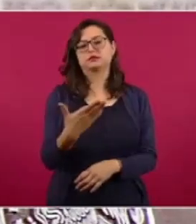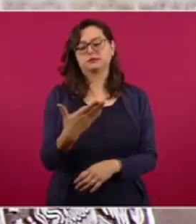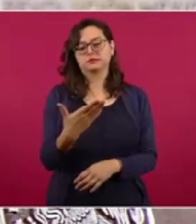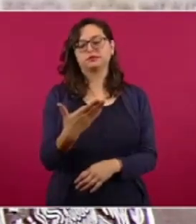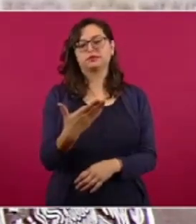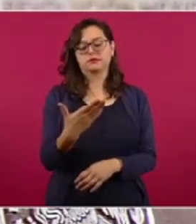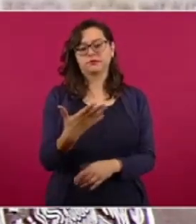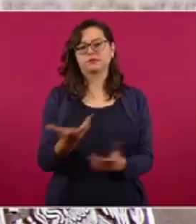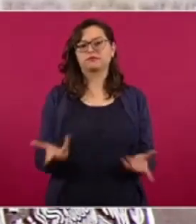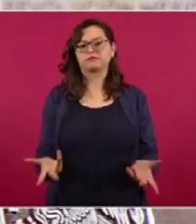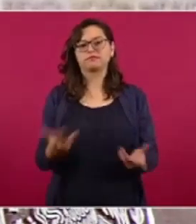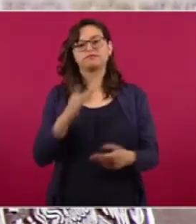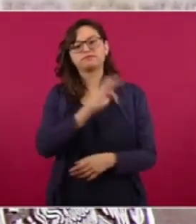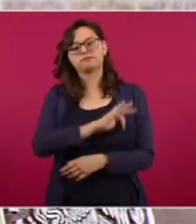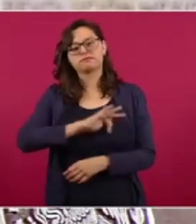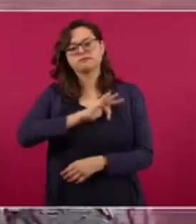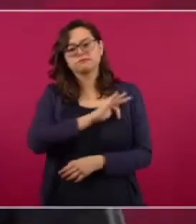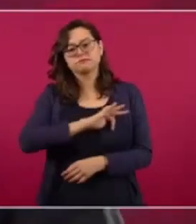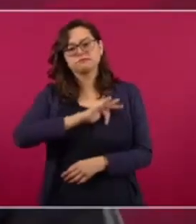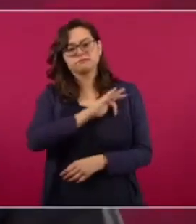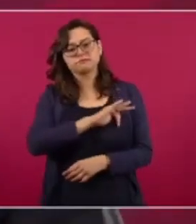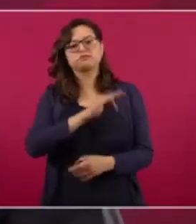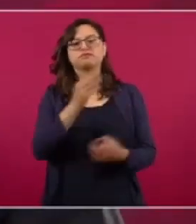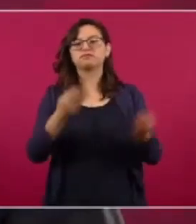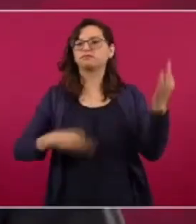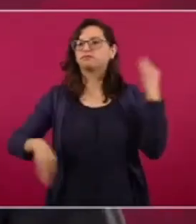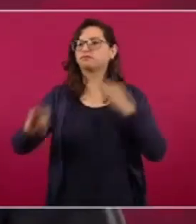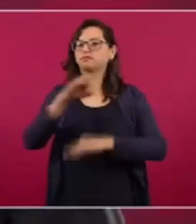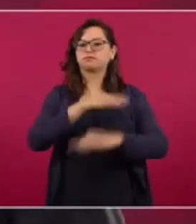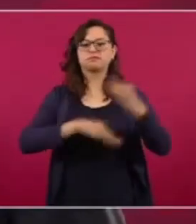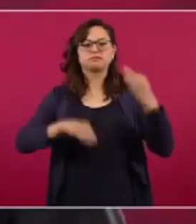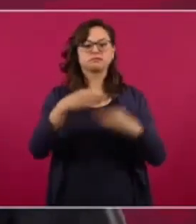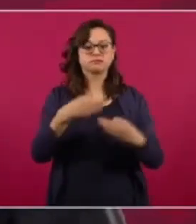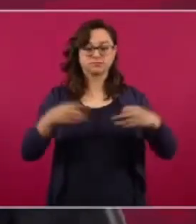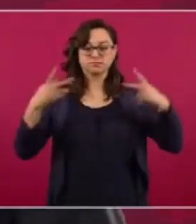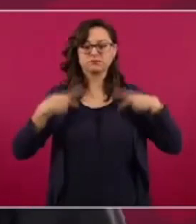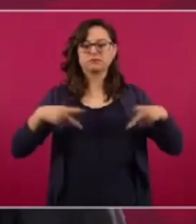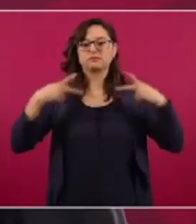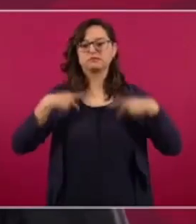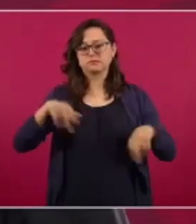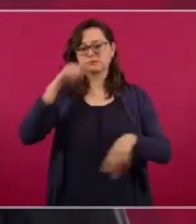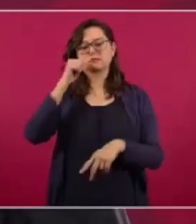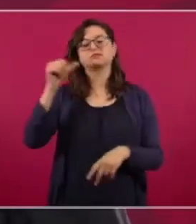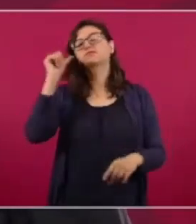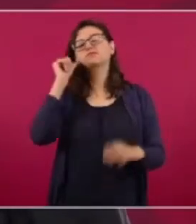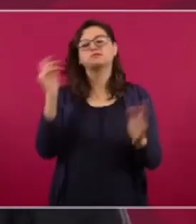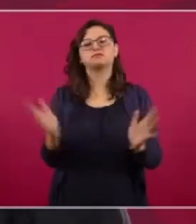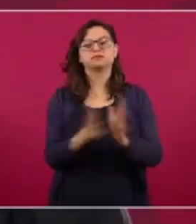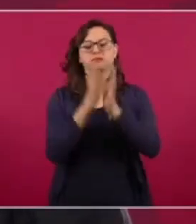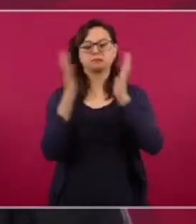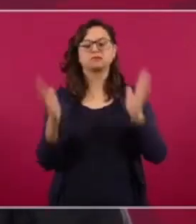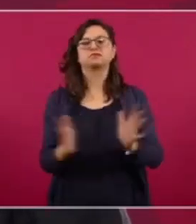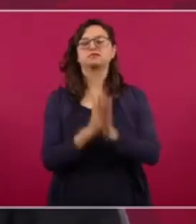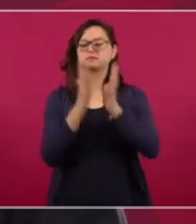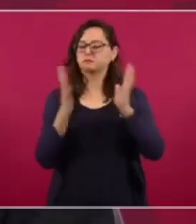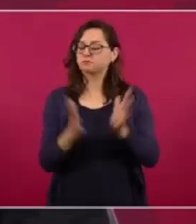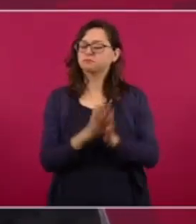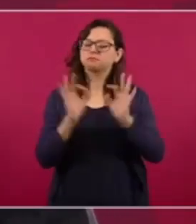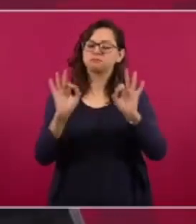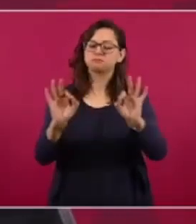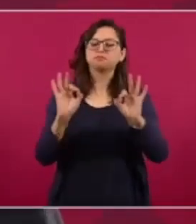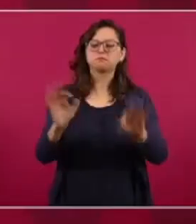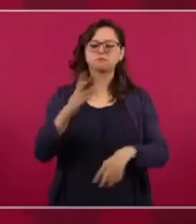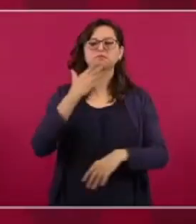Mis felicitaciones a todos los que participaron el día de ayer en las